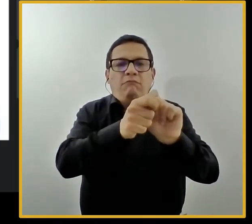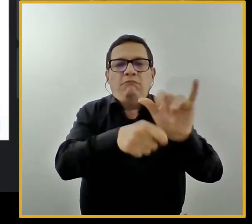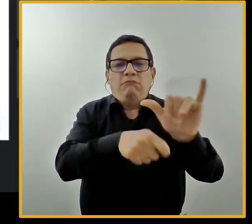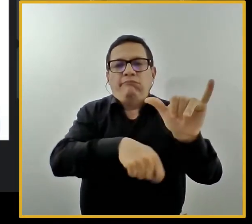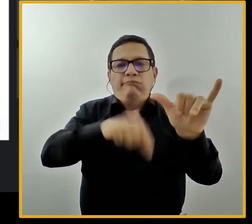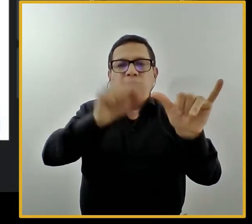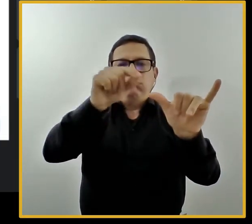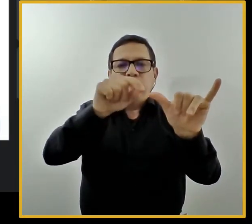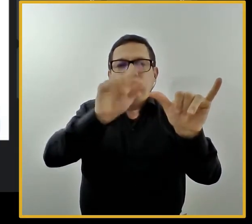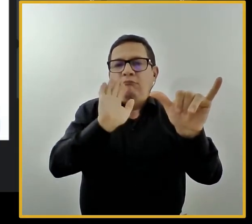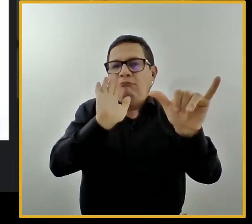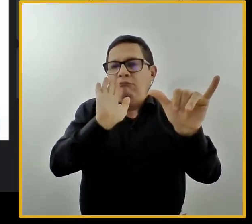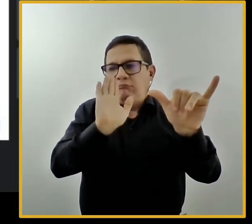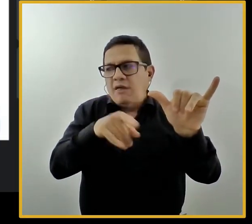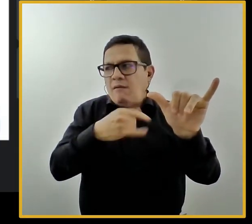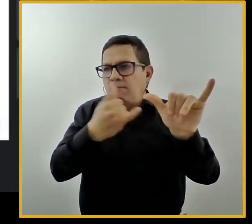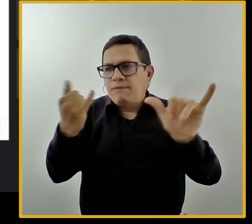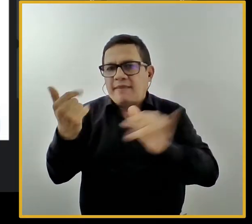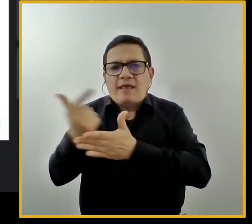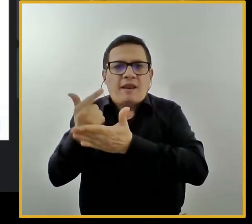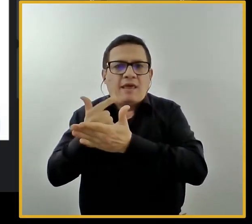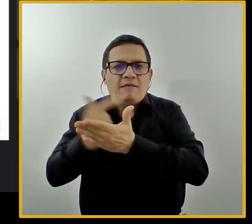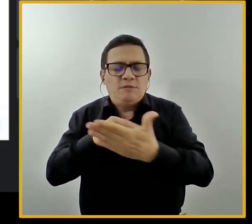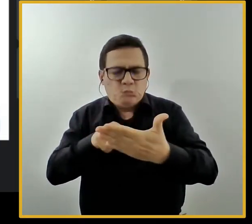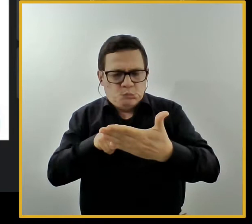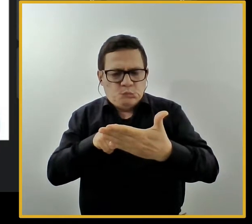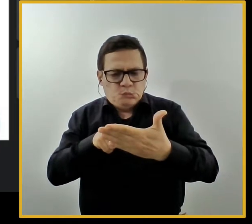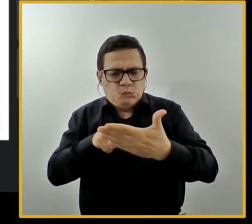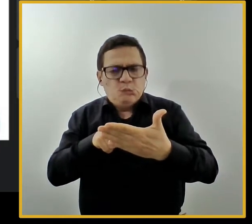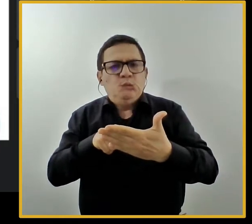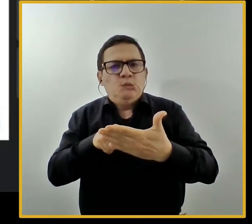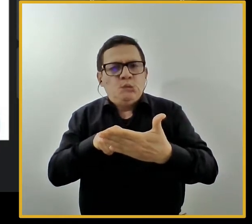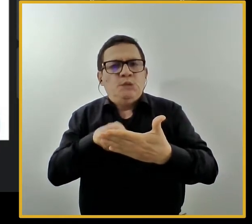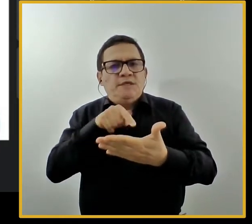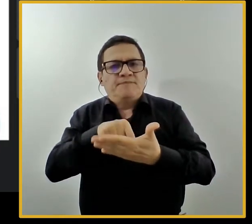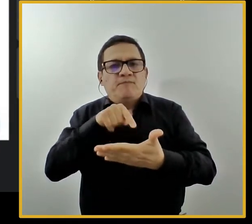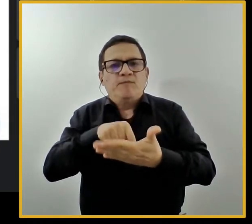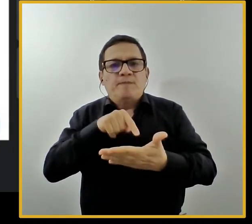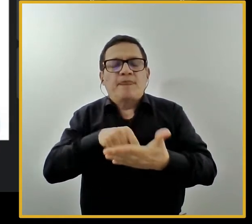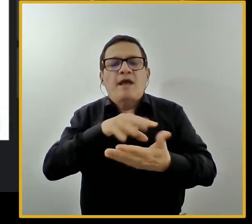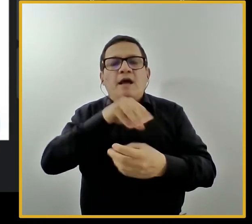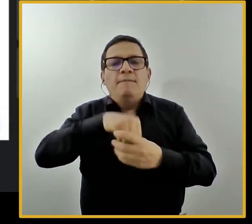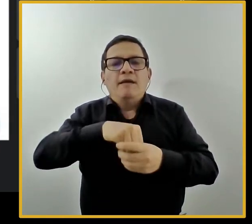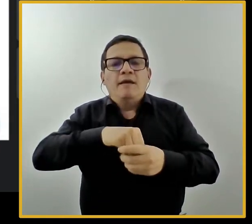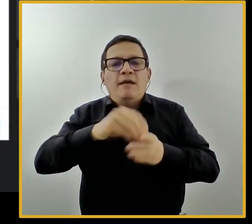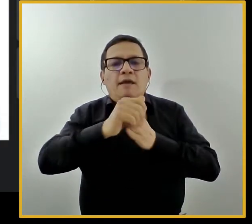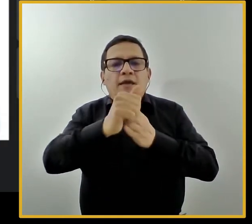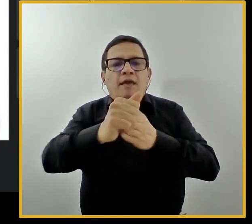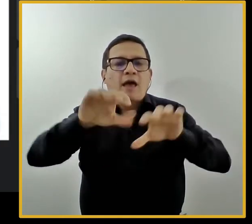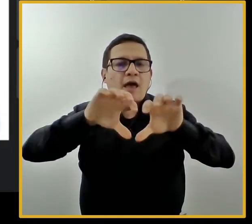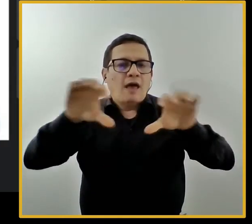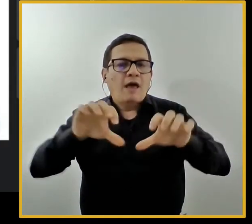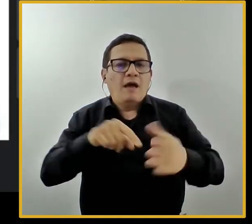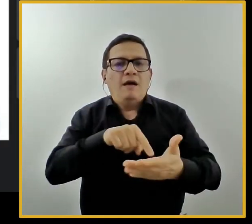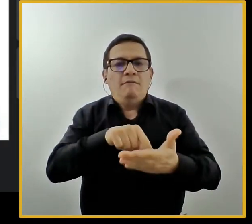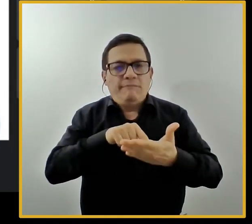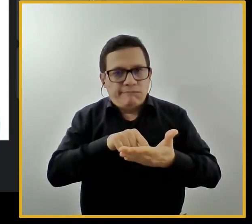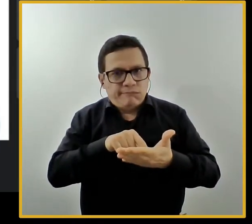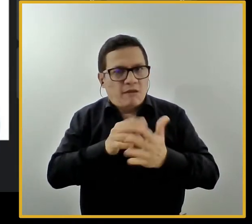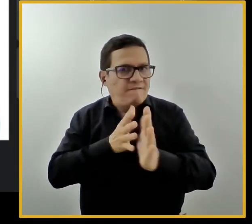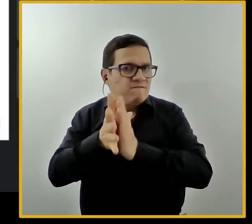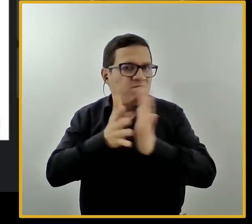diferentes referentes bibliográficos que ustedes van a revisar dentro de su guía de actividades, dentro de esa información